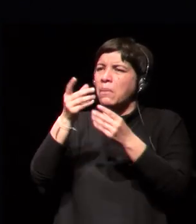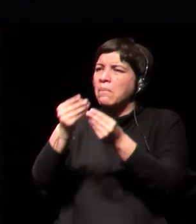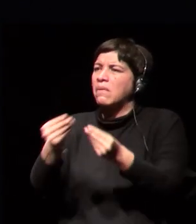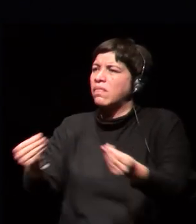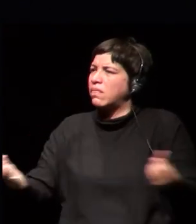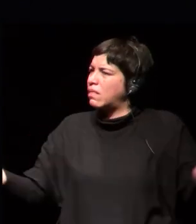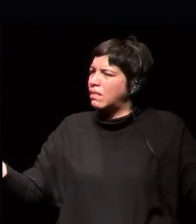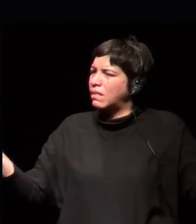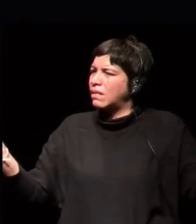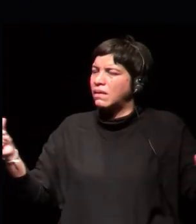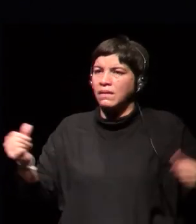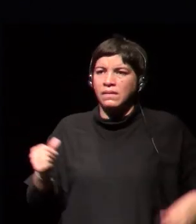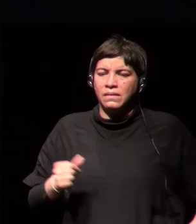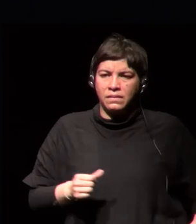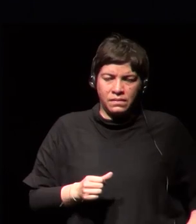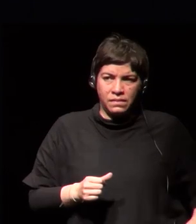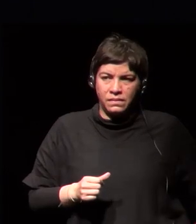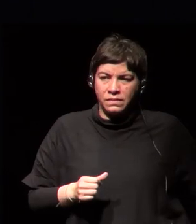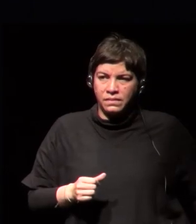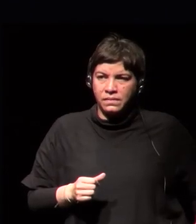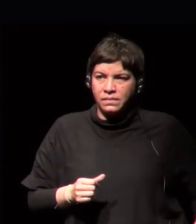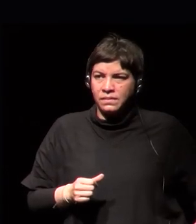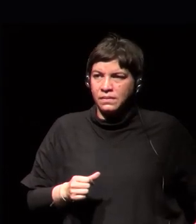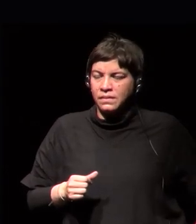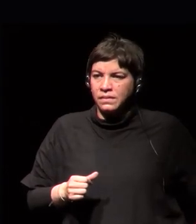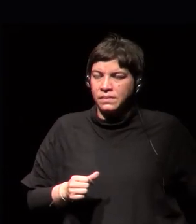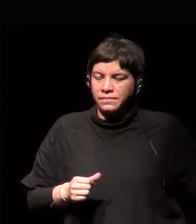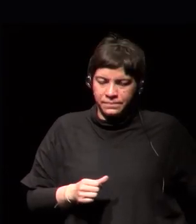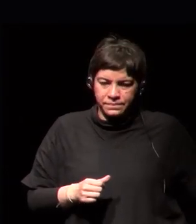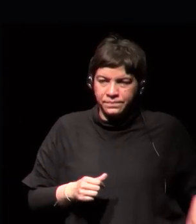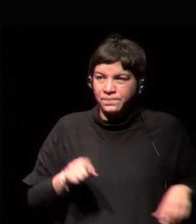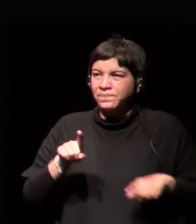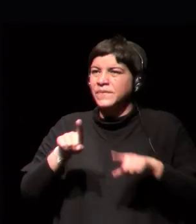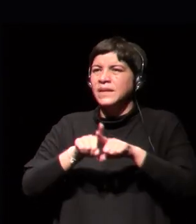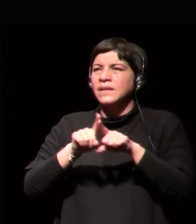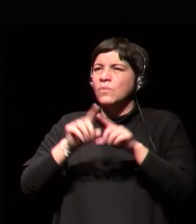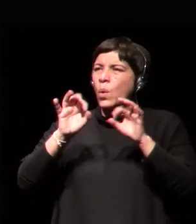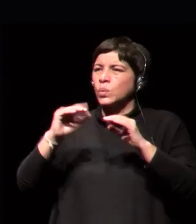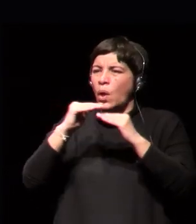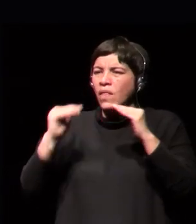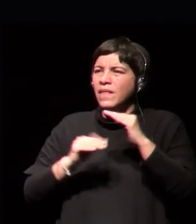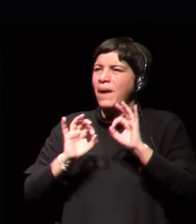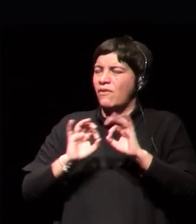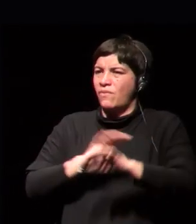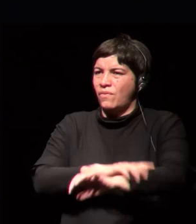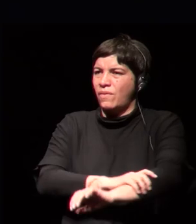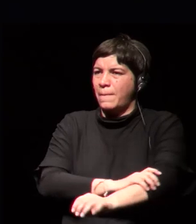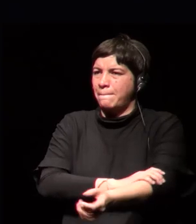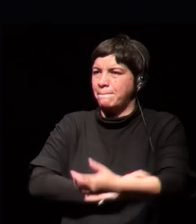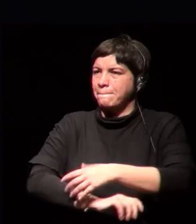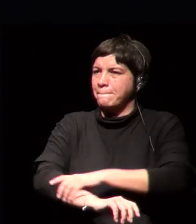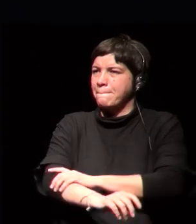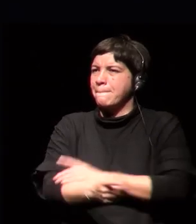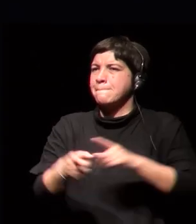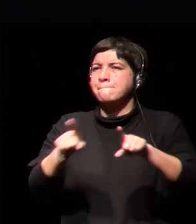en Australia, está escondido y está ahí justo por debajo de la superficie, como una herida.